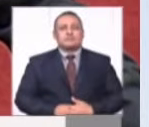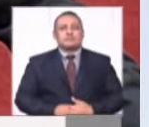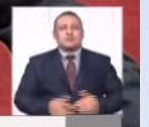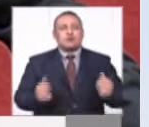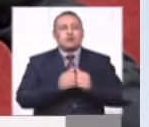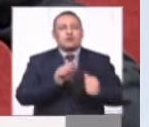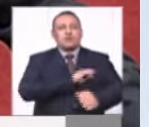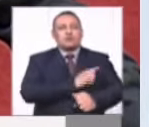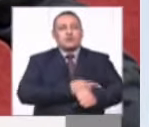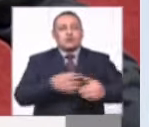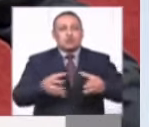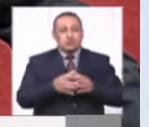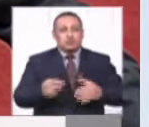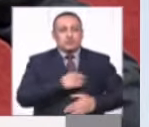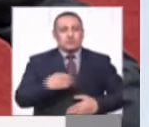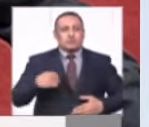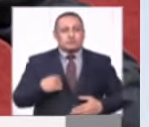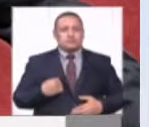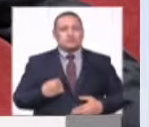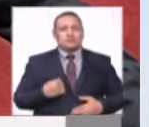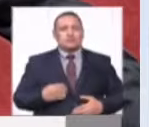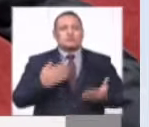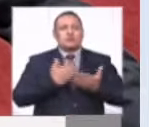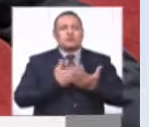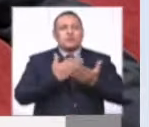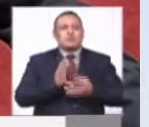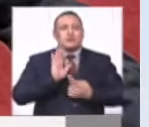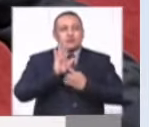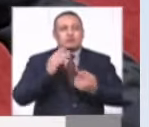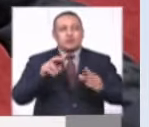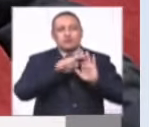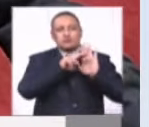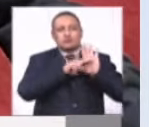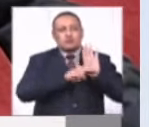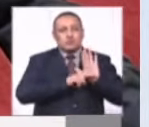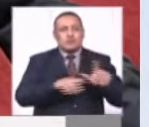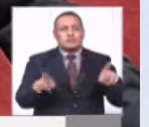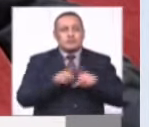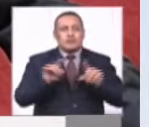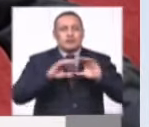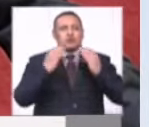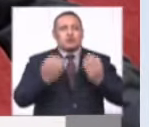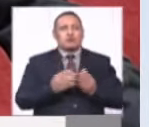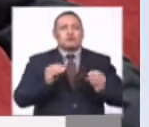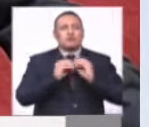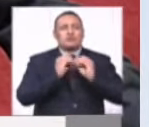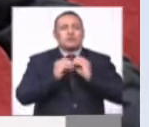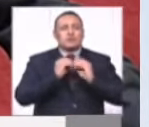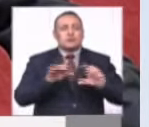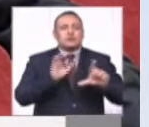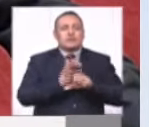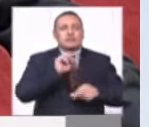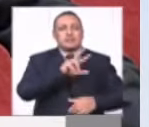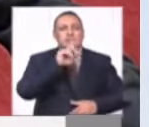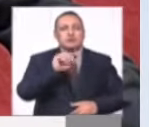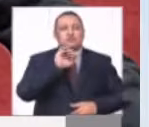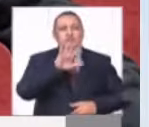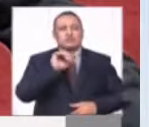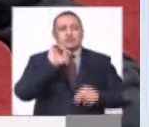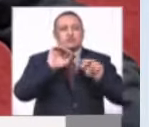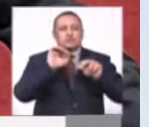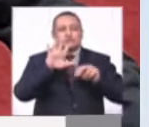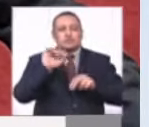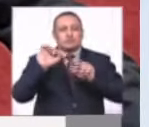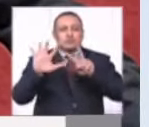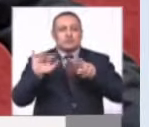El Poder Ejecutivo planteará una norma al Congreso modificando la Ley